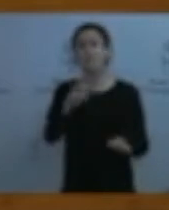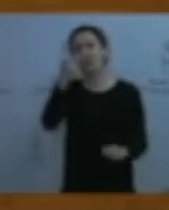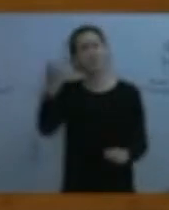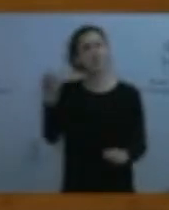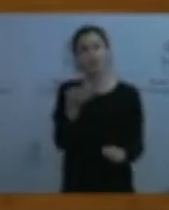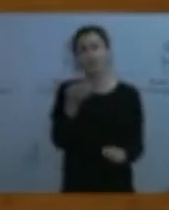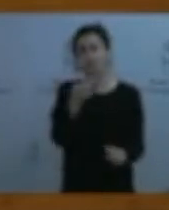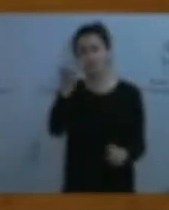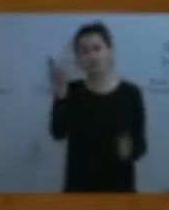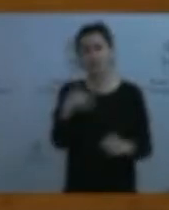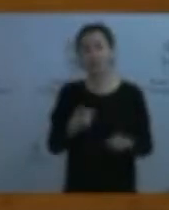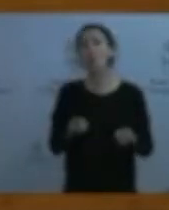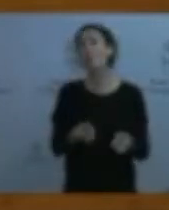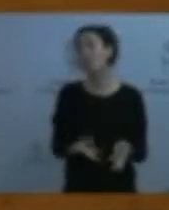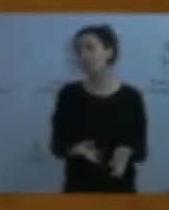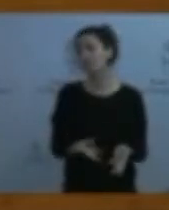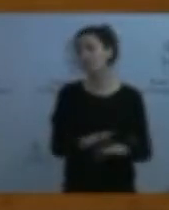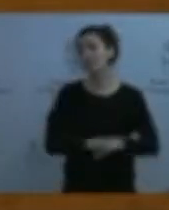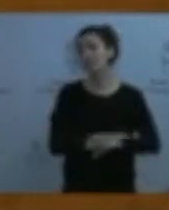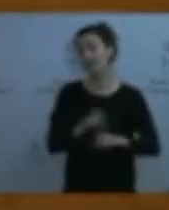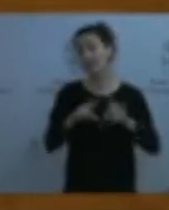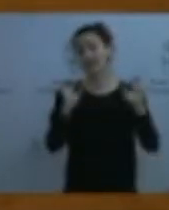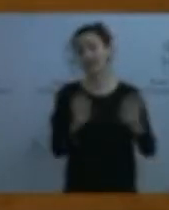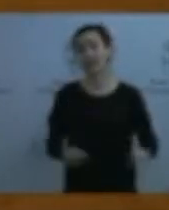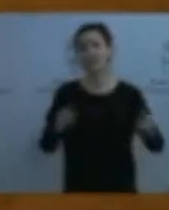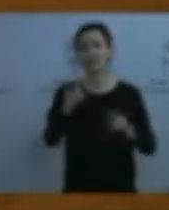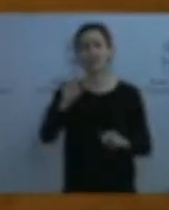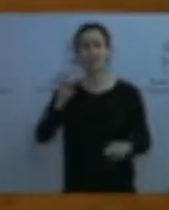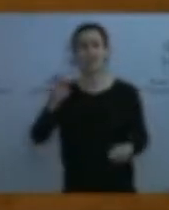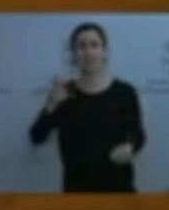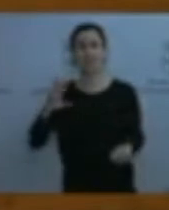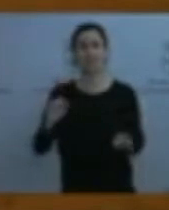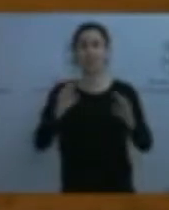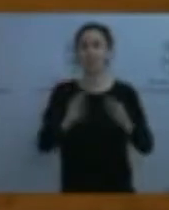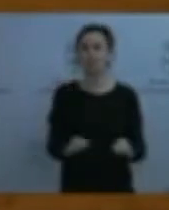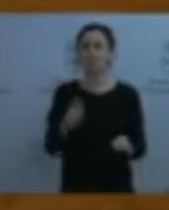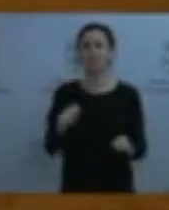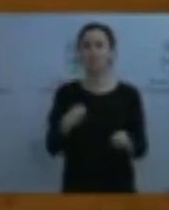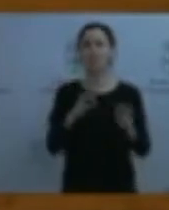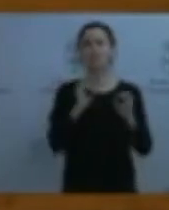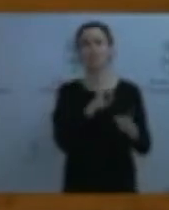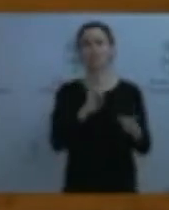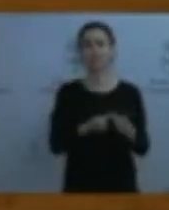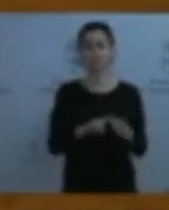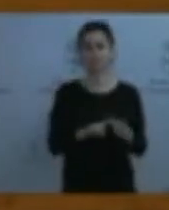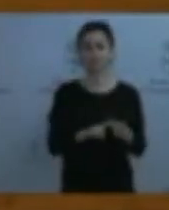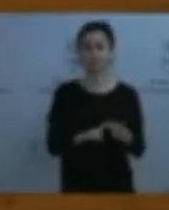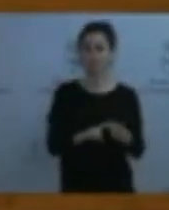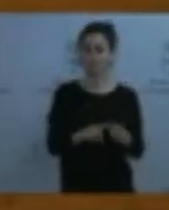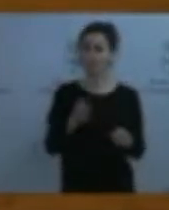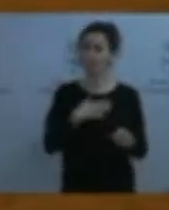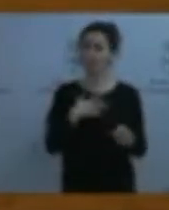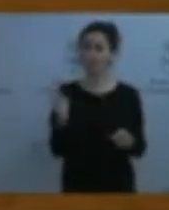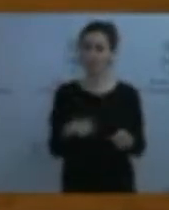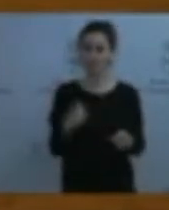ningún interés en saber cuántos somos, ¿no? Sus palabras las repite Leticia, arquitecta que trabaja en Cámara en Edimburgo, Javier de Manchester, la propia presidenta del Consejo de la